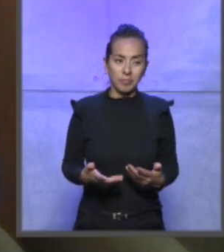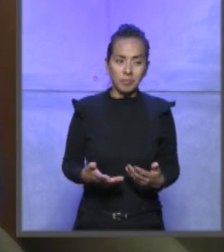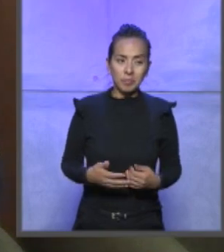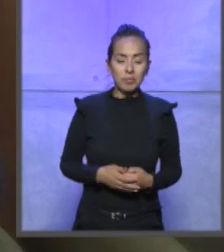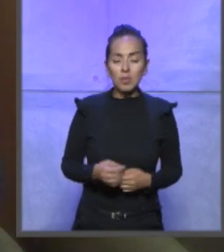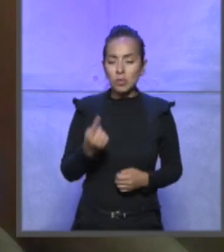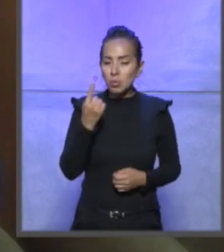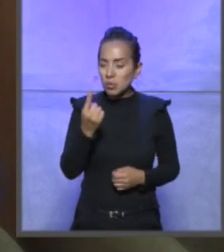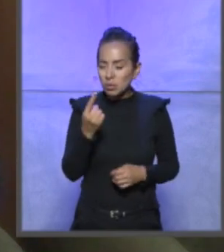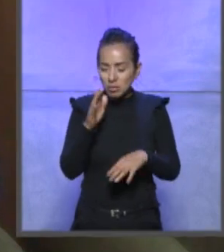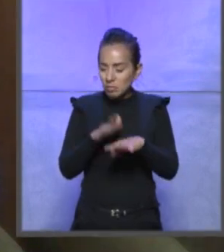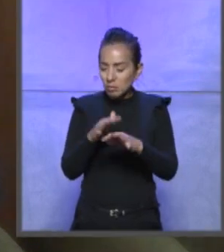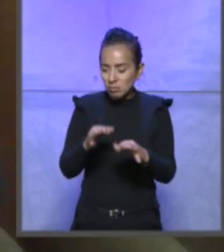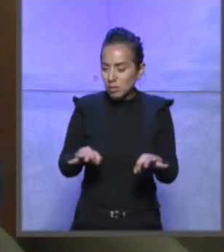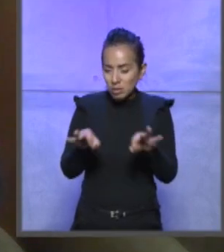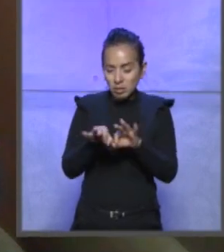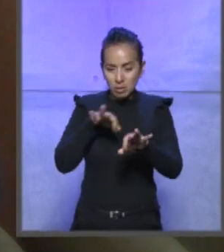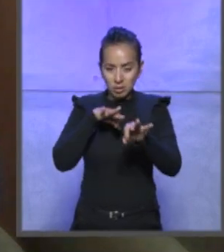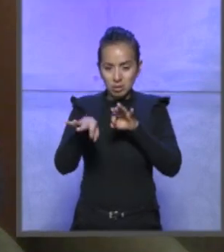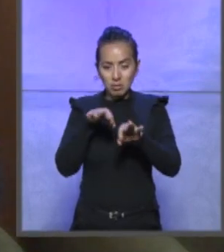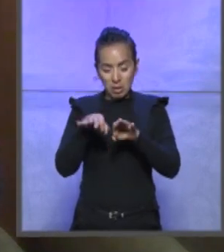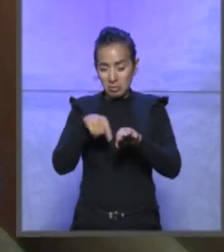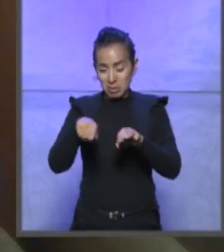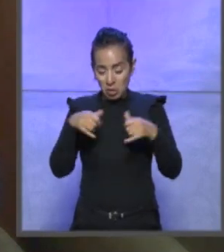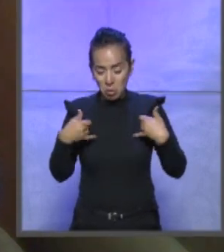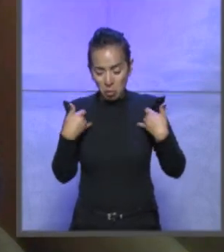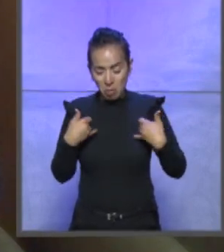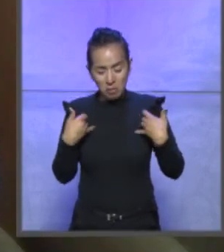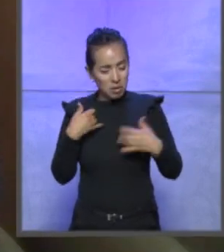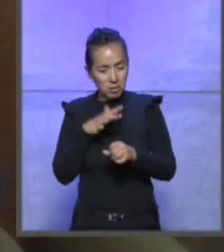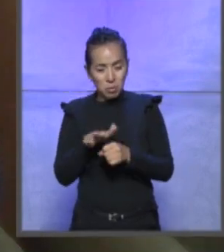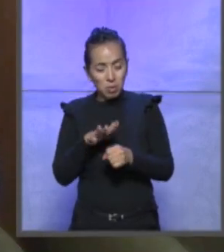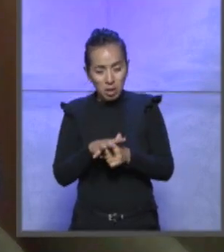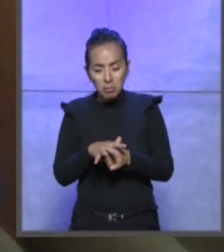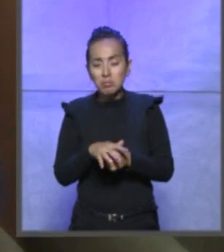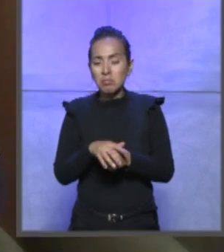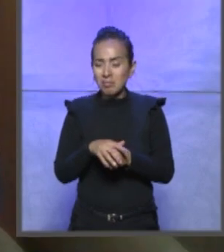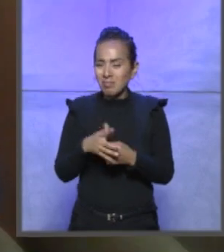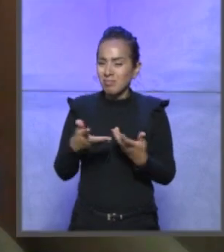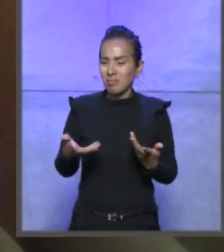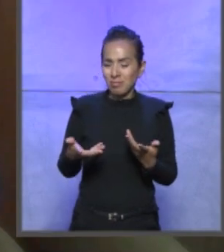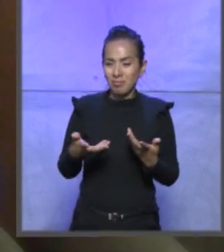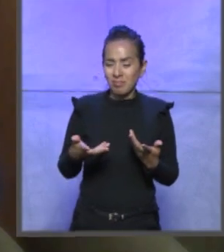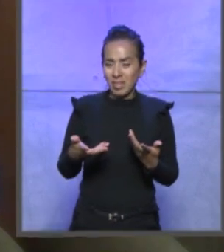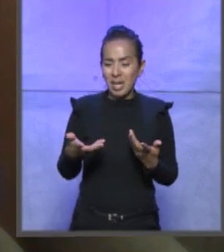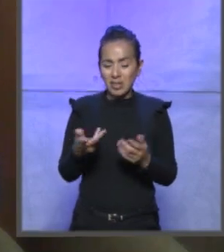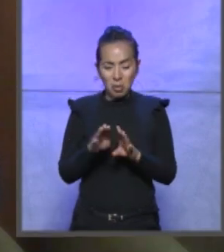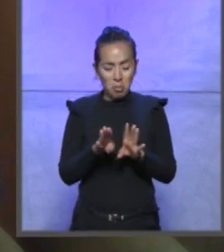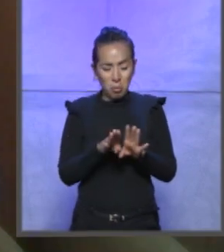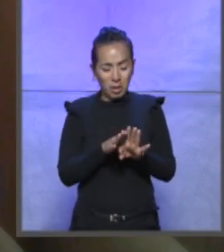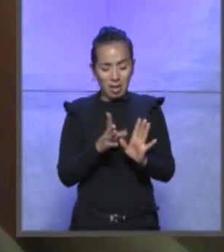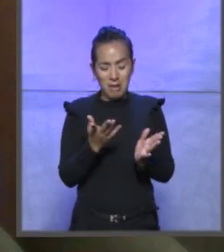Particularmente, uno de los principales trabajos como juventud sería formar cuadros, pero no